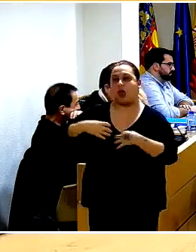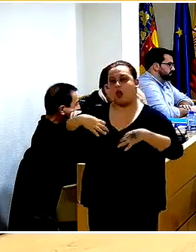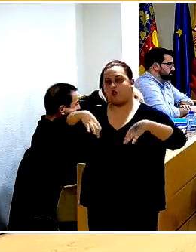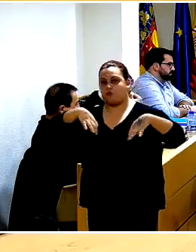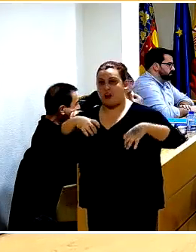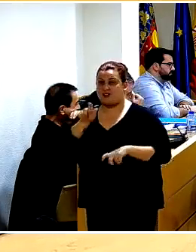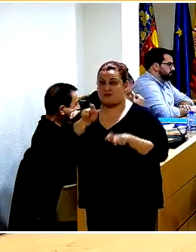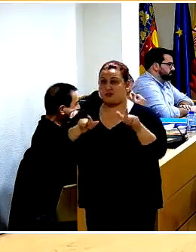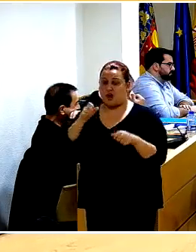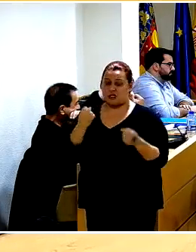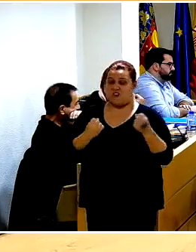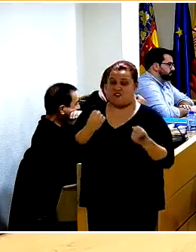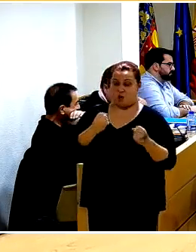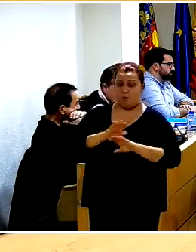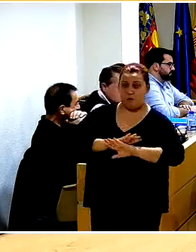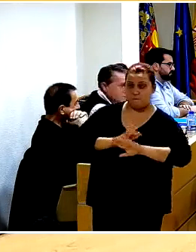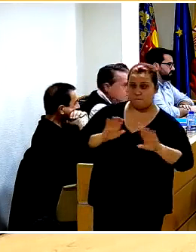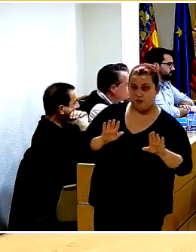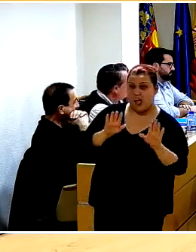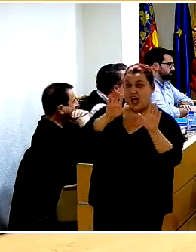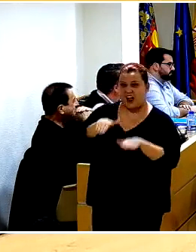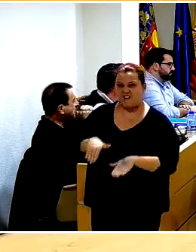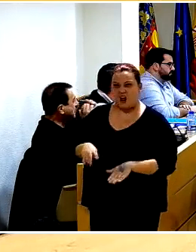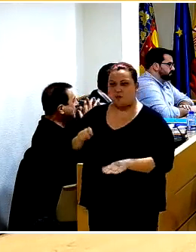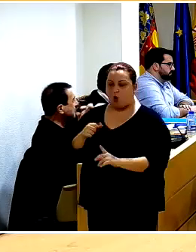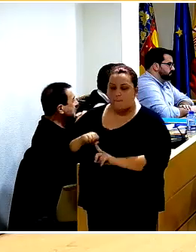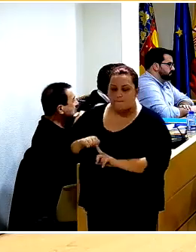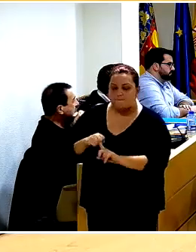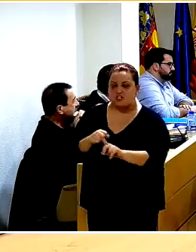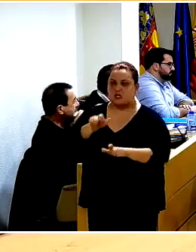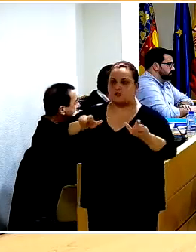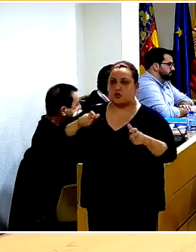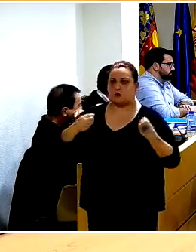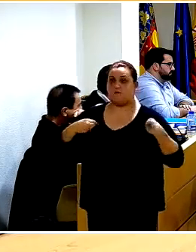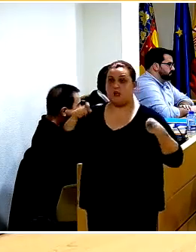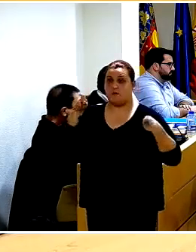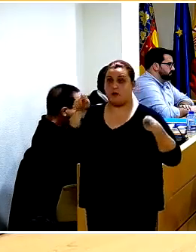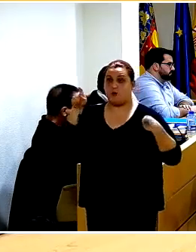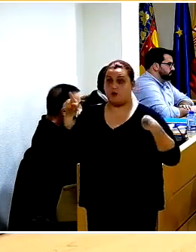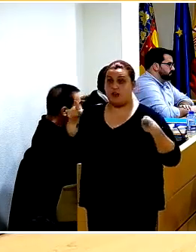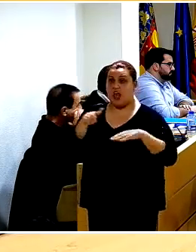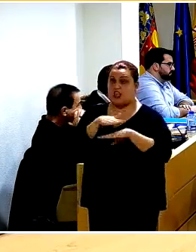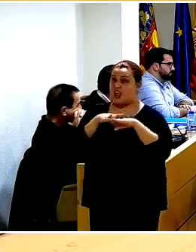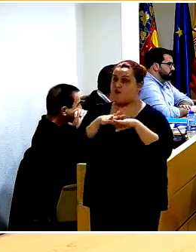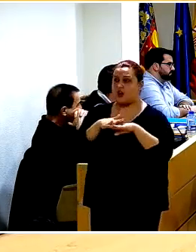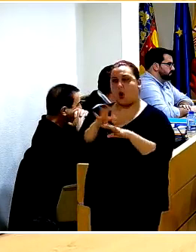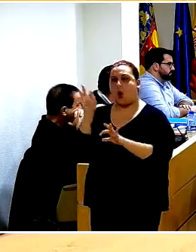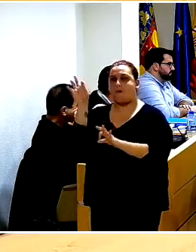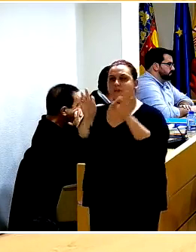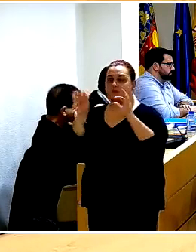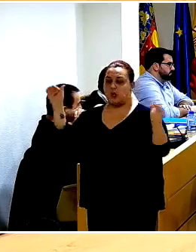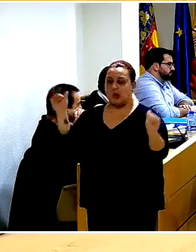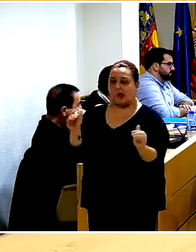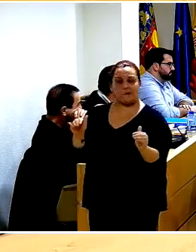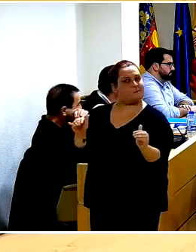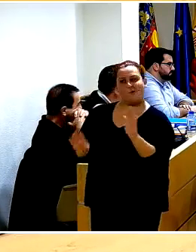asfixiando el tema de la recaudación impositiva. Y no son capaces de bajarlo, ni siquiera son capaces de reconocer en un